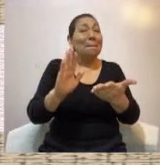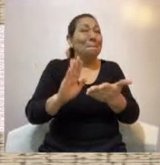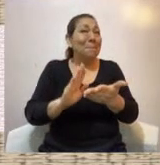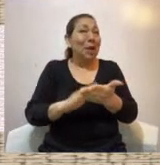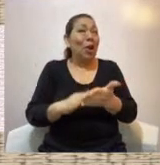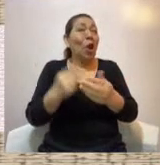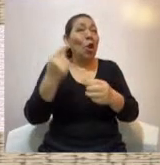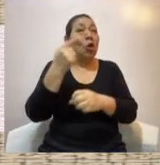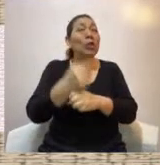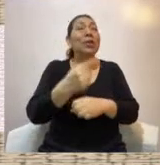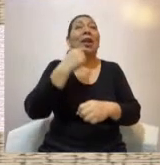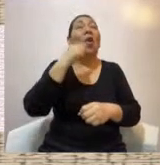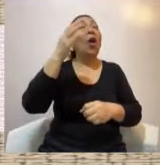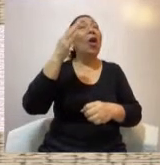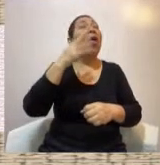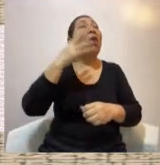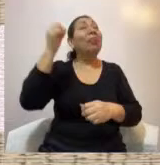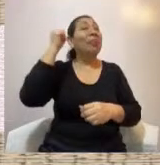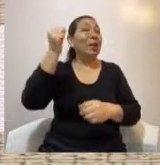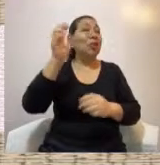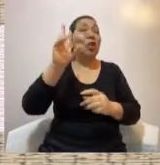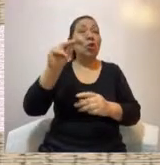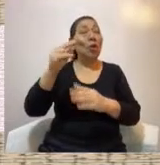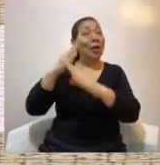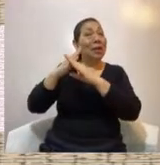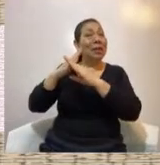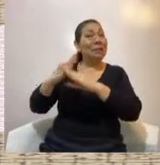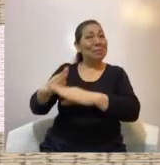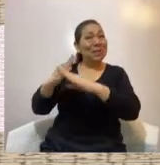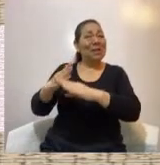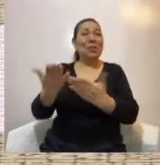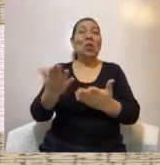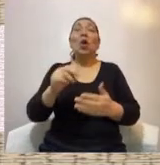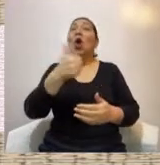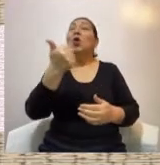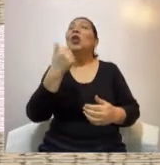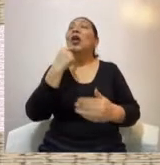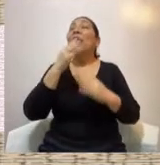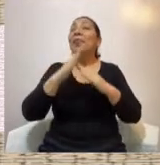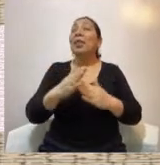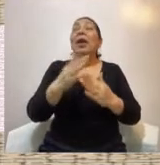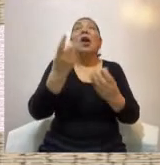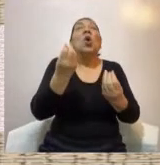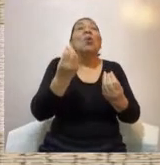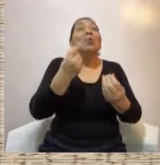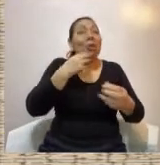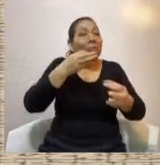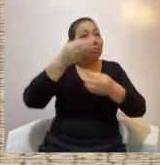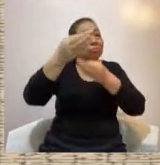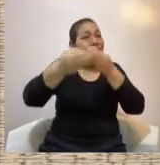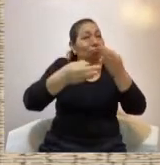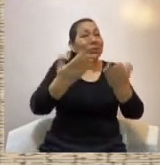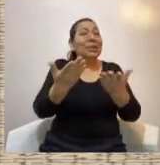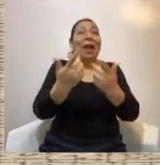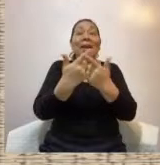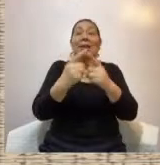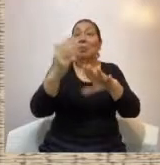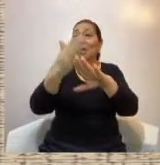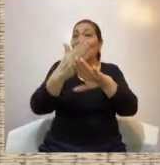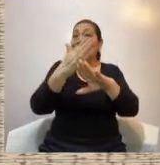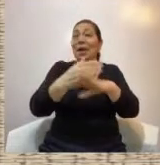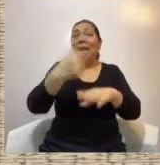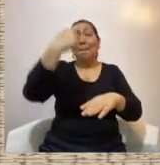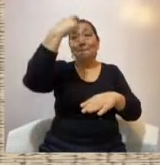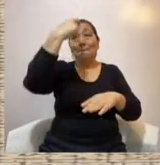una lesión contra el derecho a la igualdad y no discriminación en relación a otros derechos fundamentales que comentaremos, como el